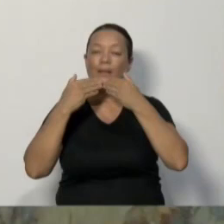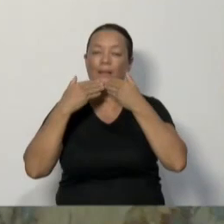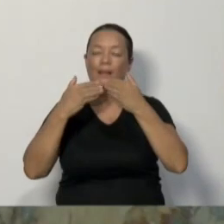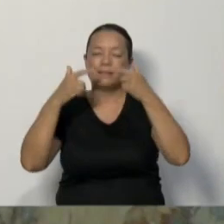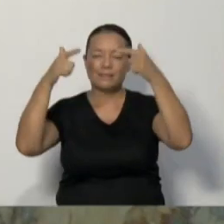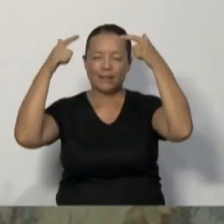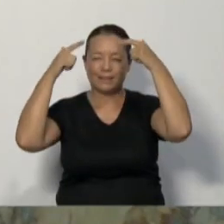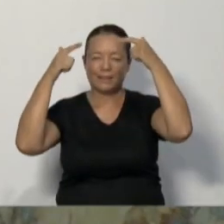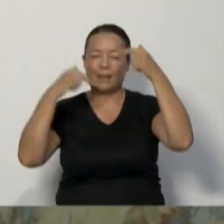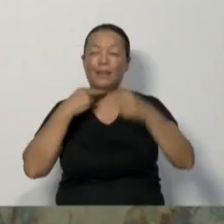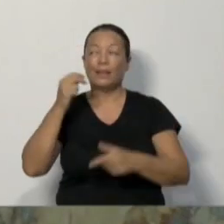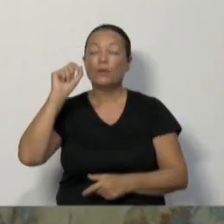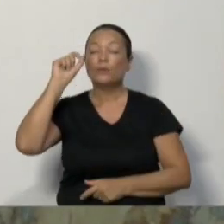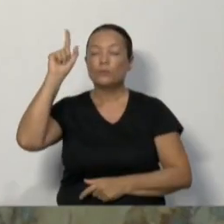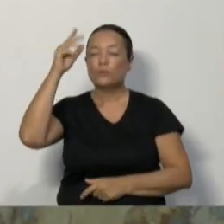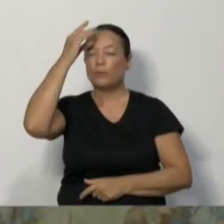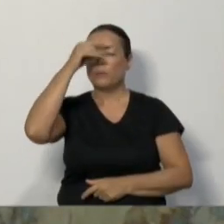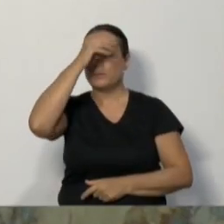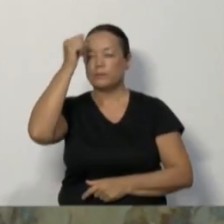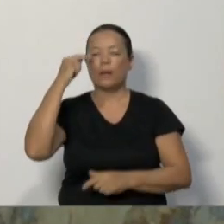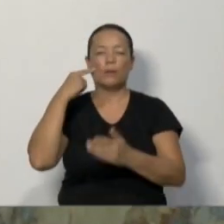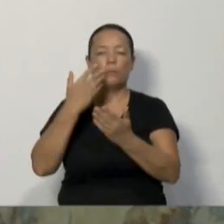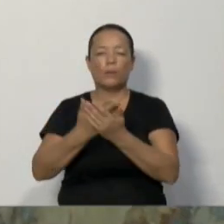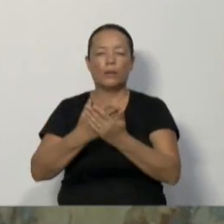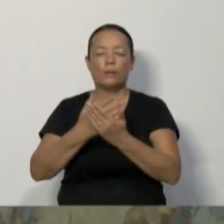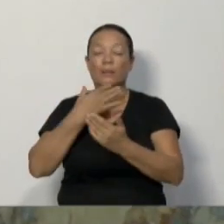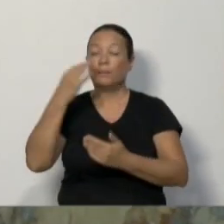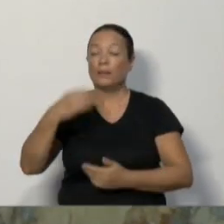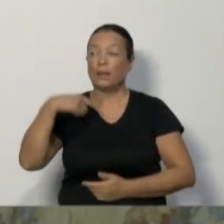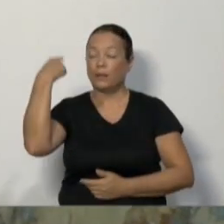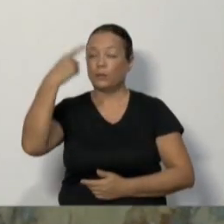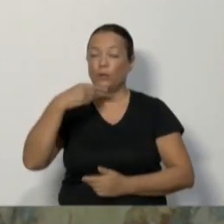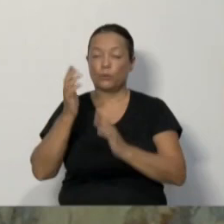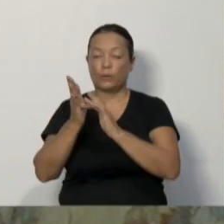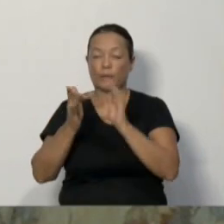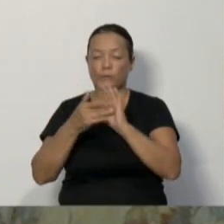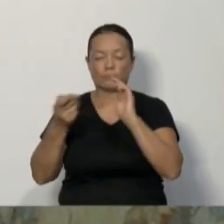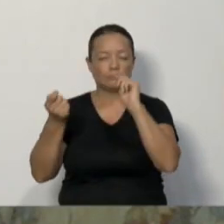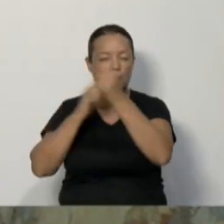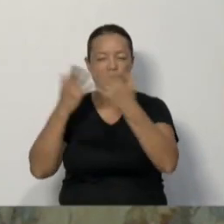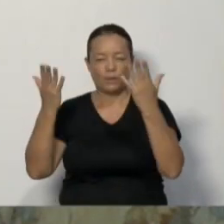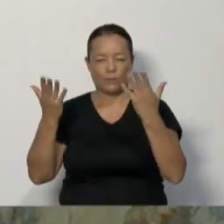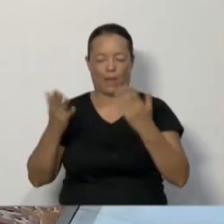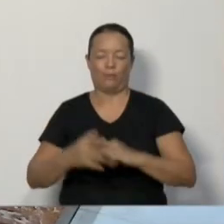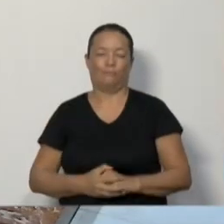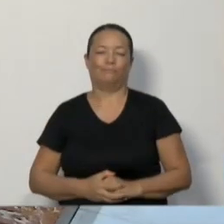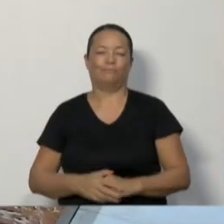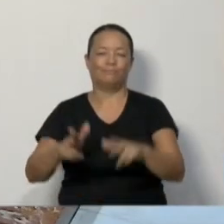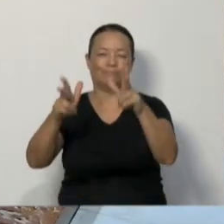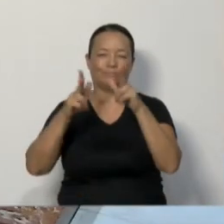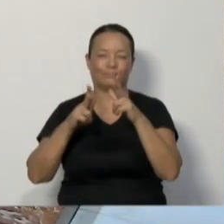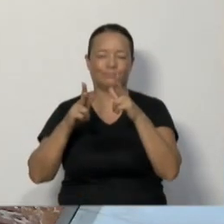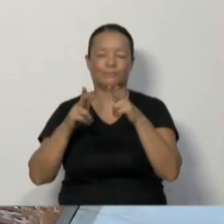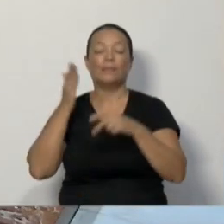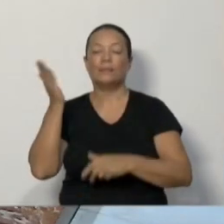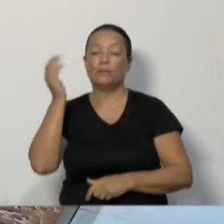santidad de sus hijos muestre al mundo el verdadero rostro de Cristo transfigurado. Oremos.